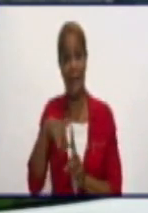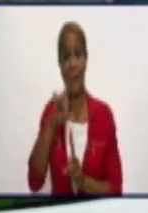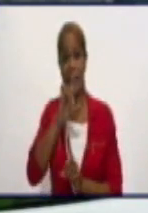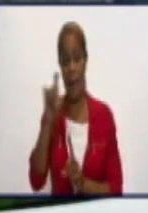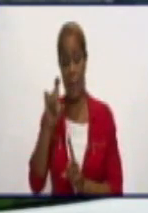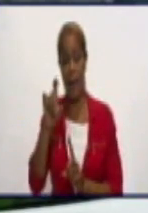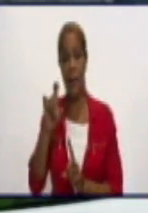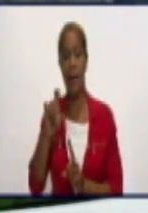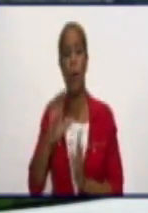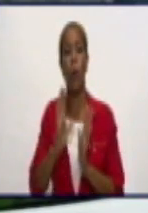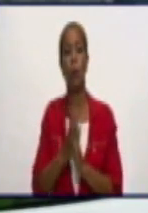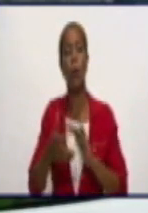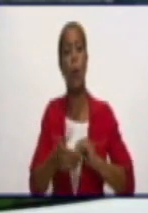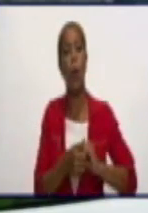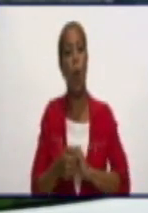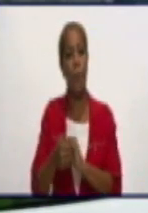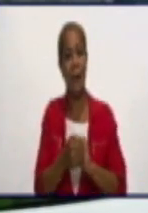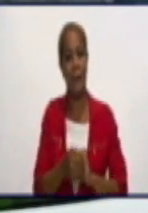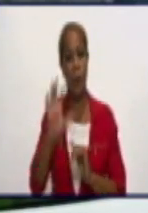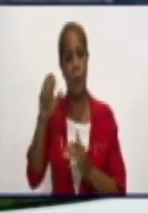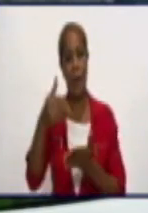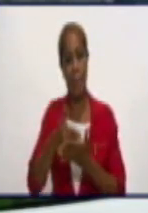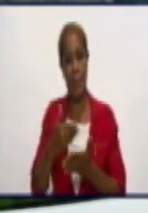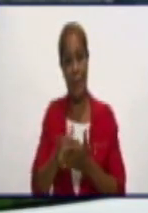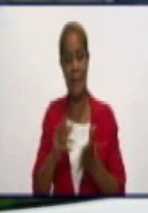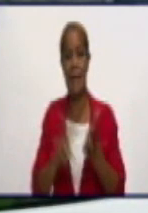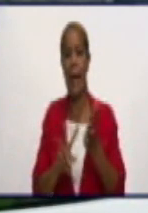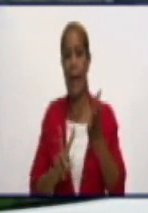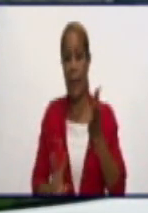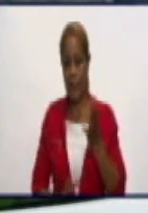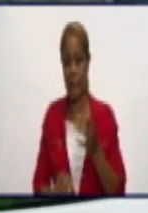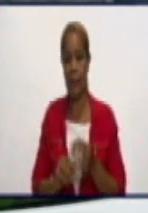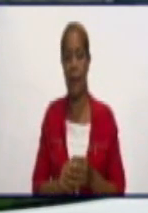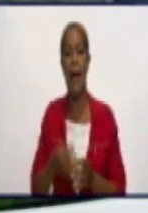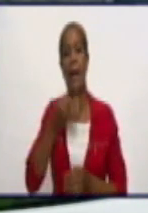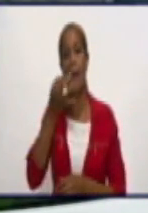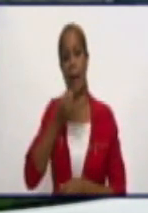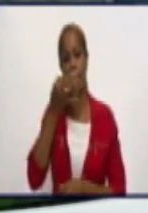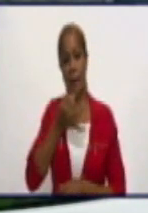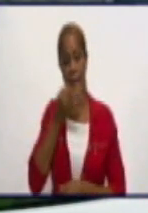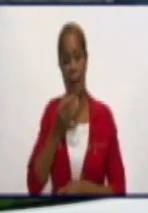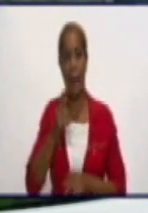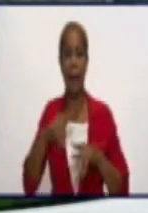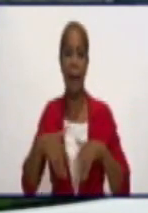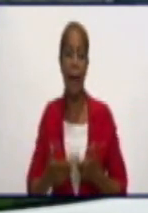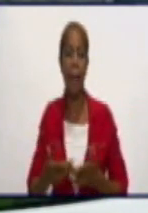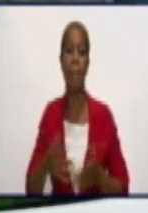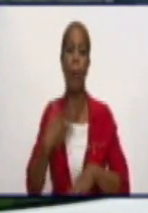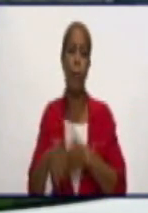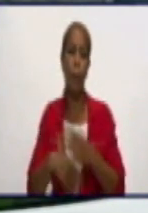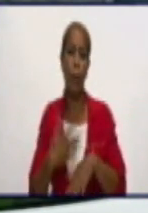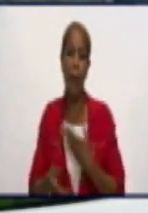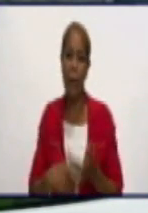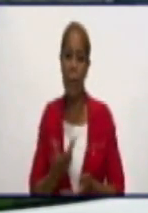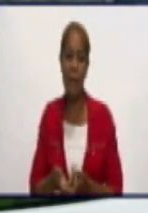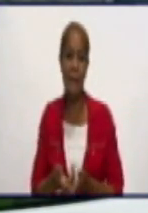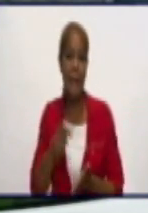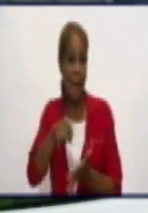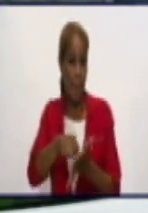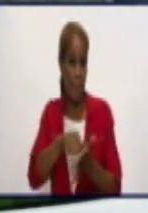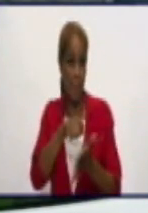empresa eléctrica, explicaba el director provincial Heider Monpié que por déficit de generación no debe